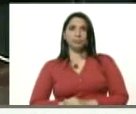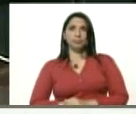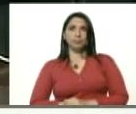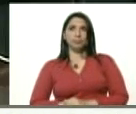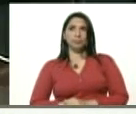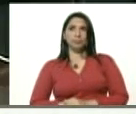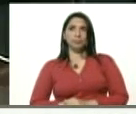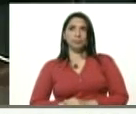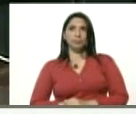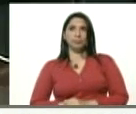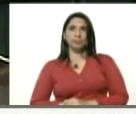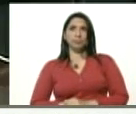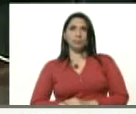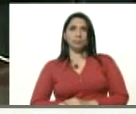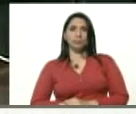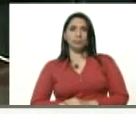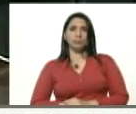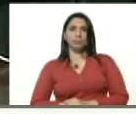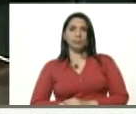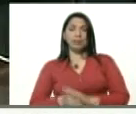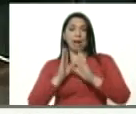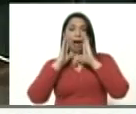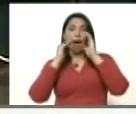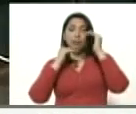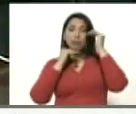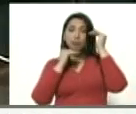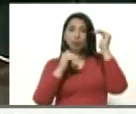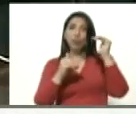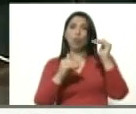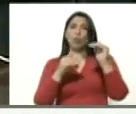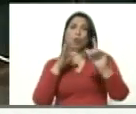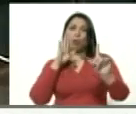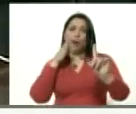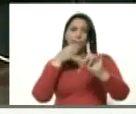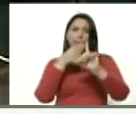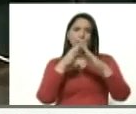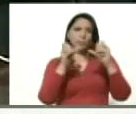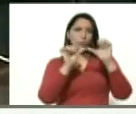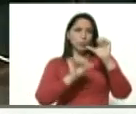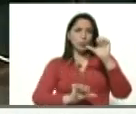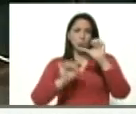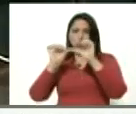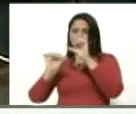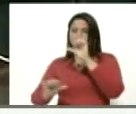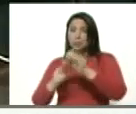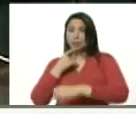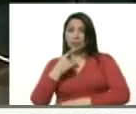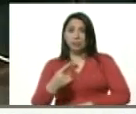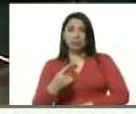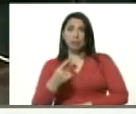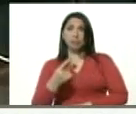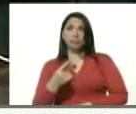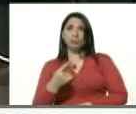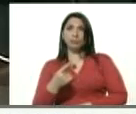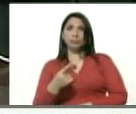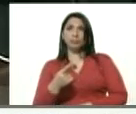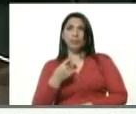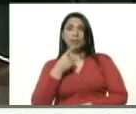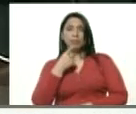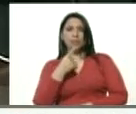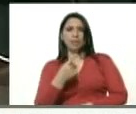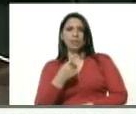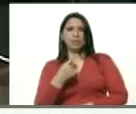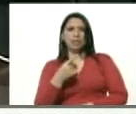Con la mayor atención de todos los detalles, les decía antes, dicen que